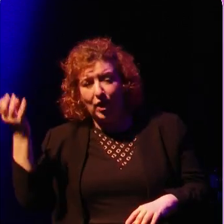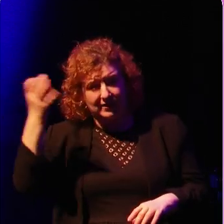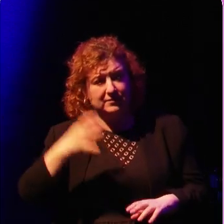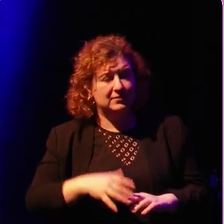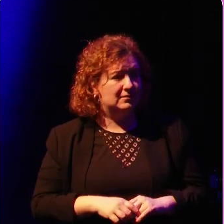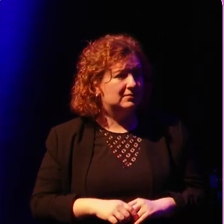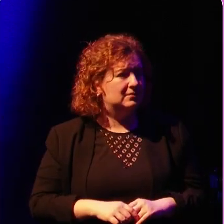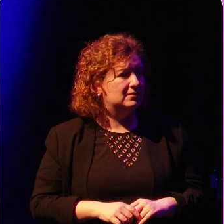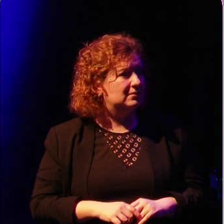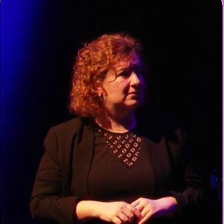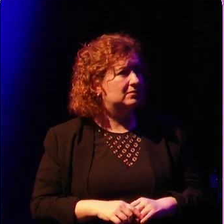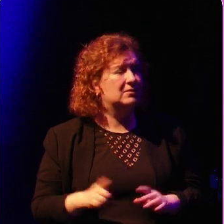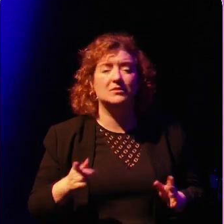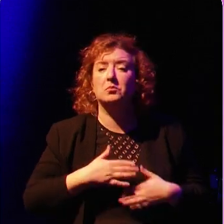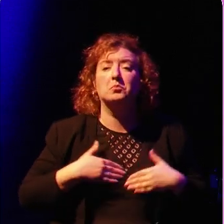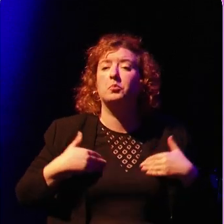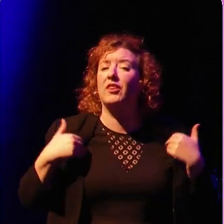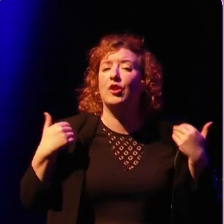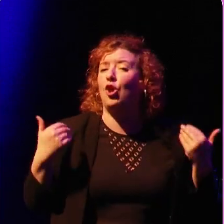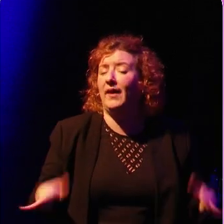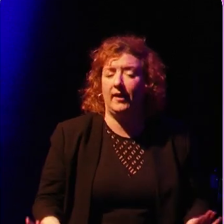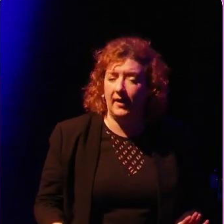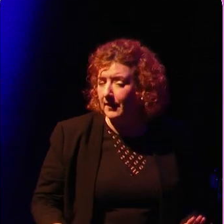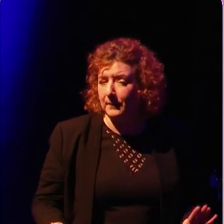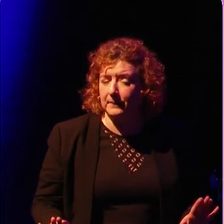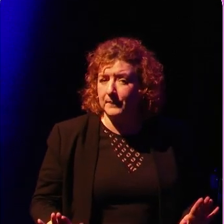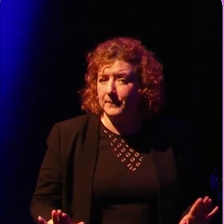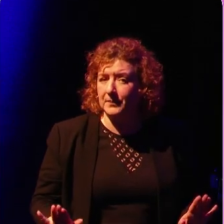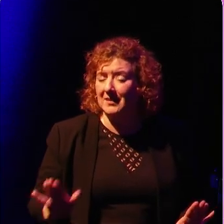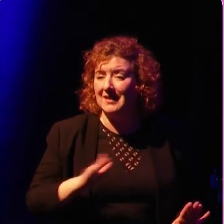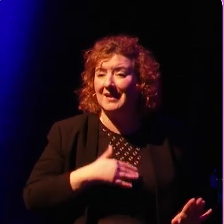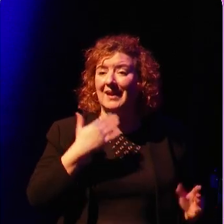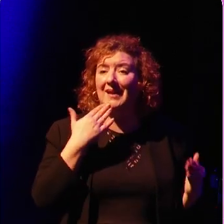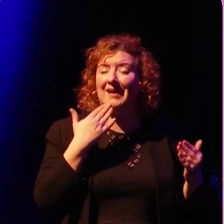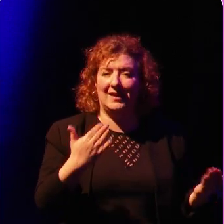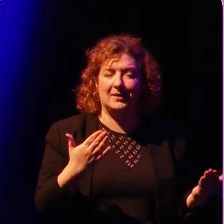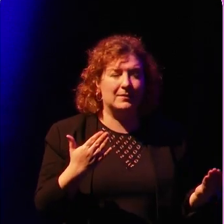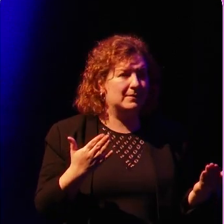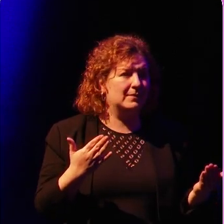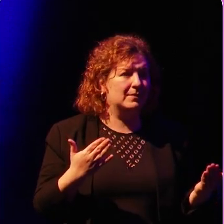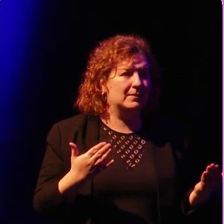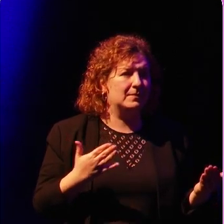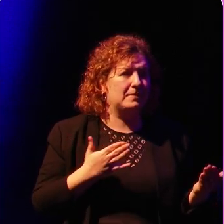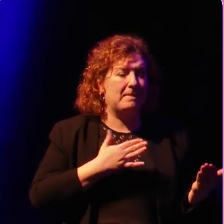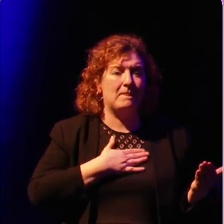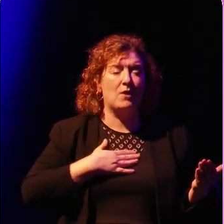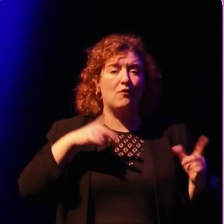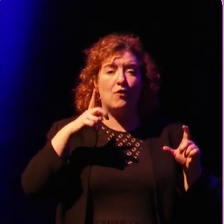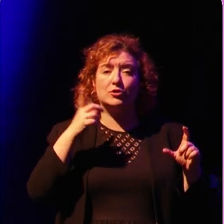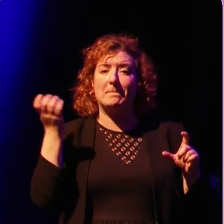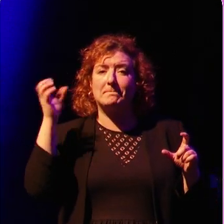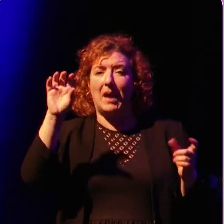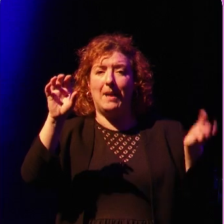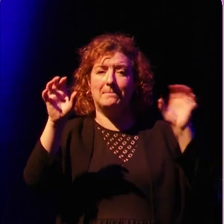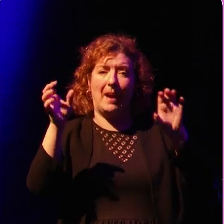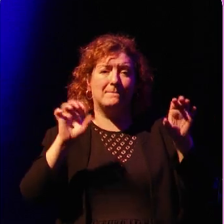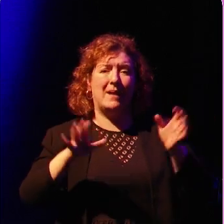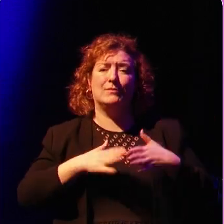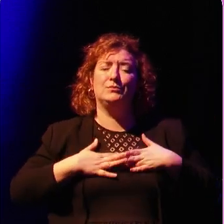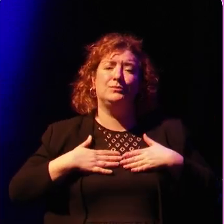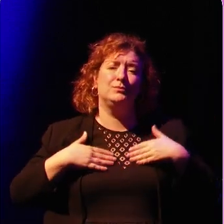momento tengo difusión que me generan lo que yo quiera. Gracias a esto puedo agregar lo que se me ocurra en una foto. ¿Por